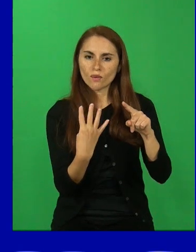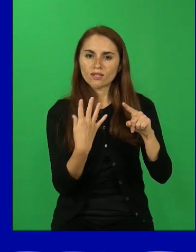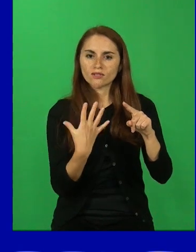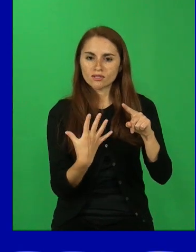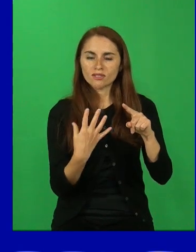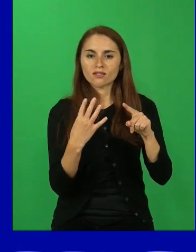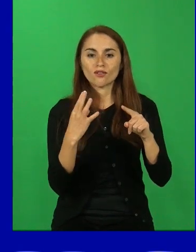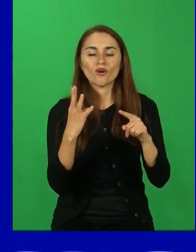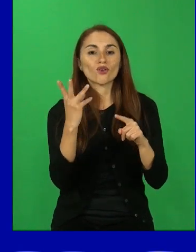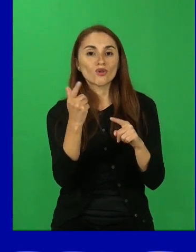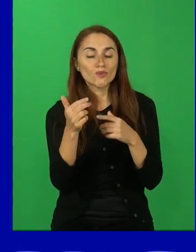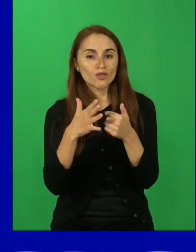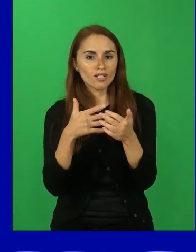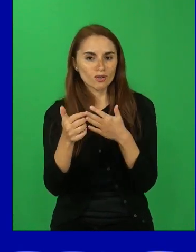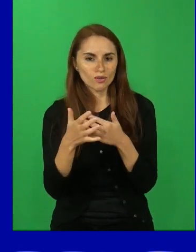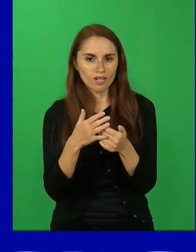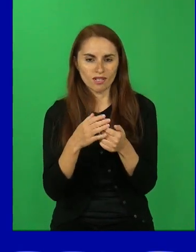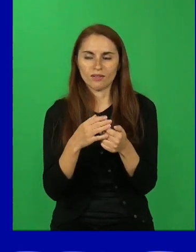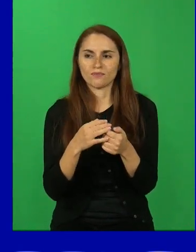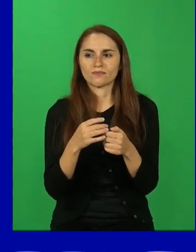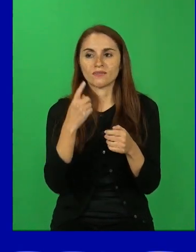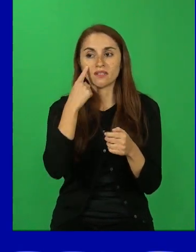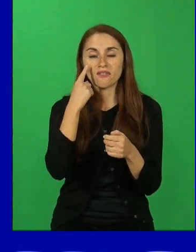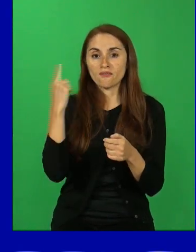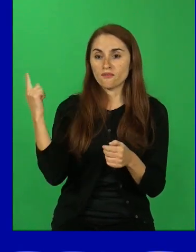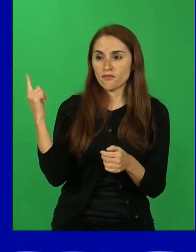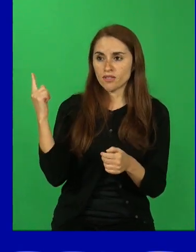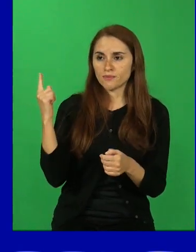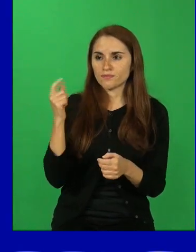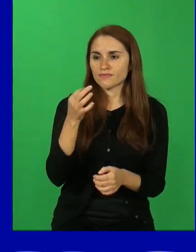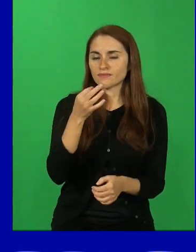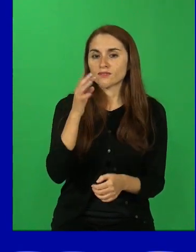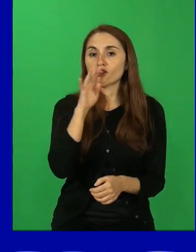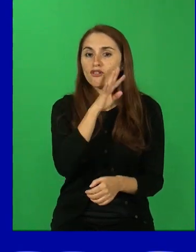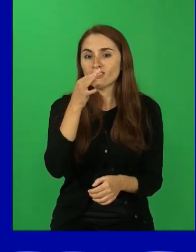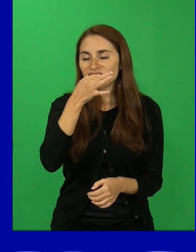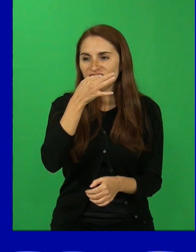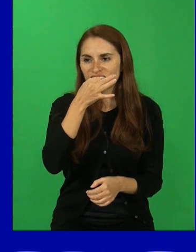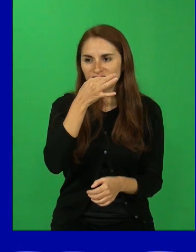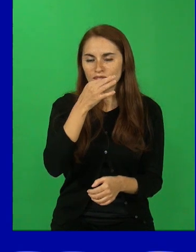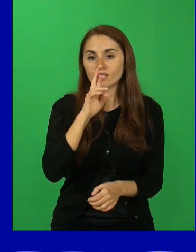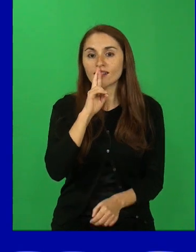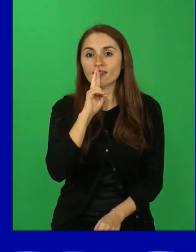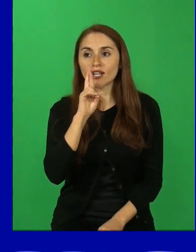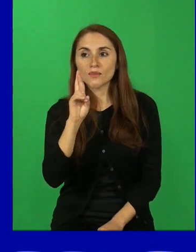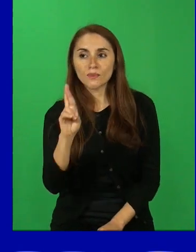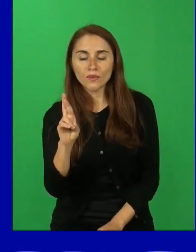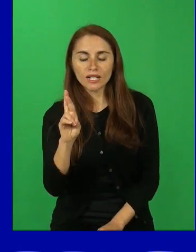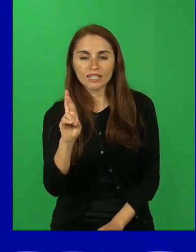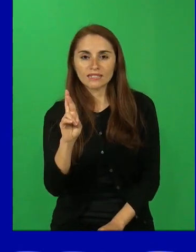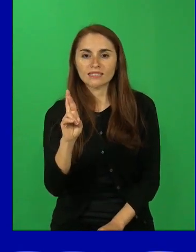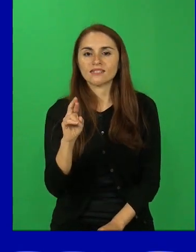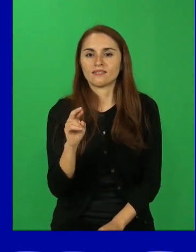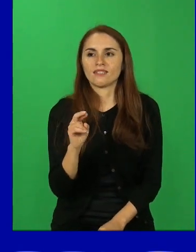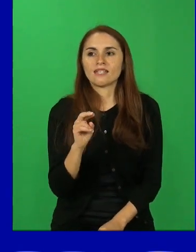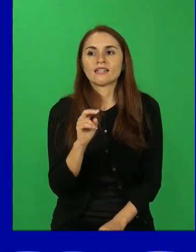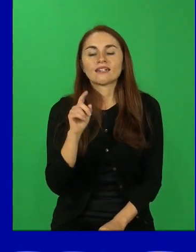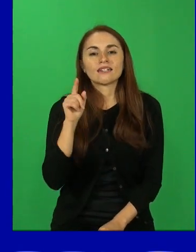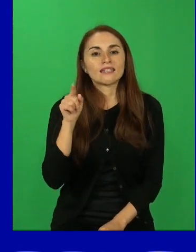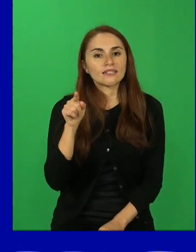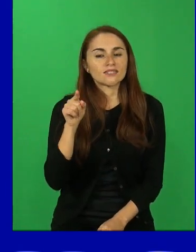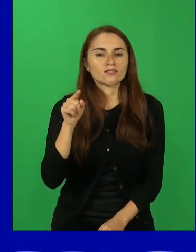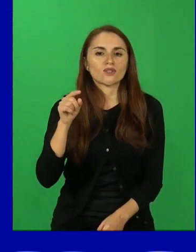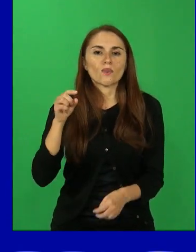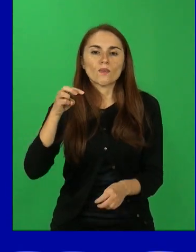los números naturales que puedes ver en verde. Y el resultado, ¿no es cierto?, que se obtiene es lo que